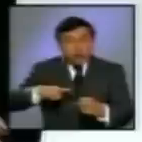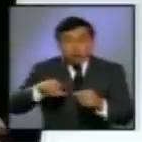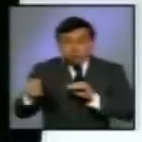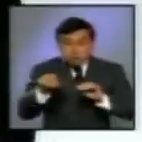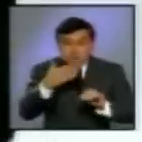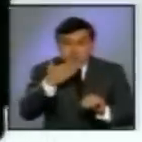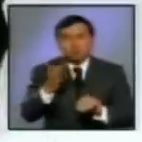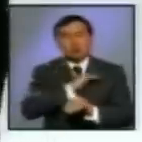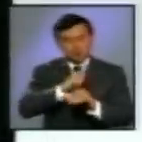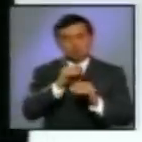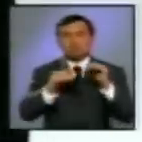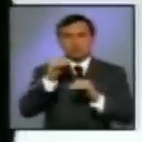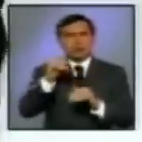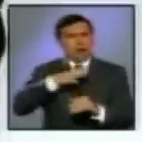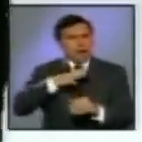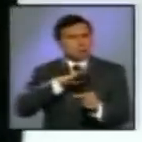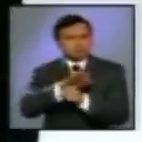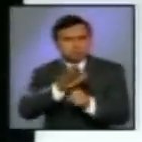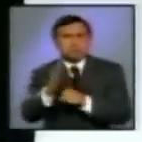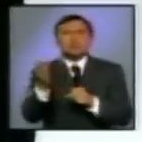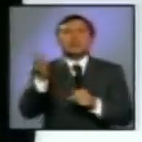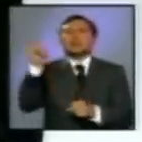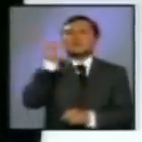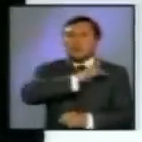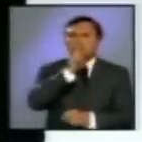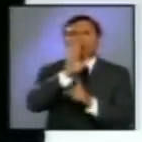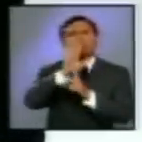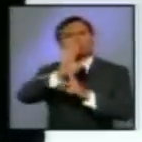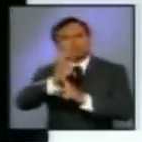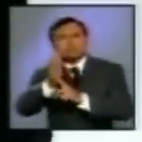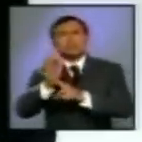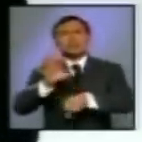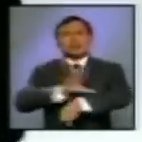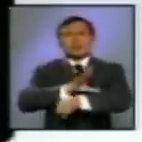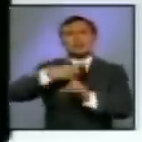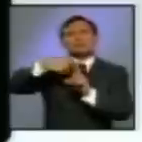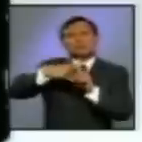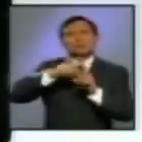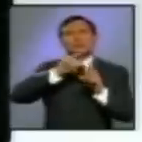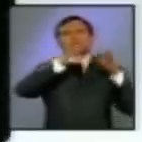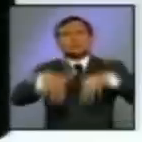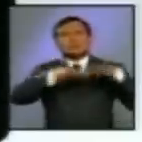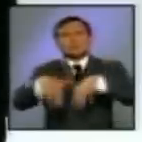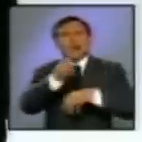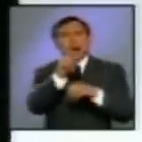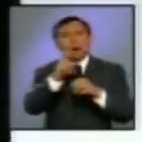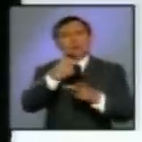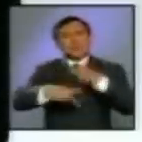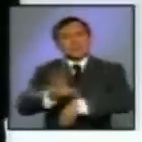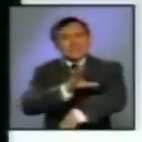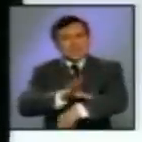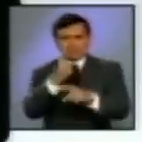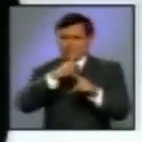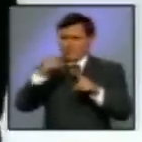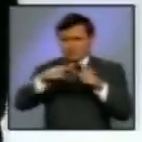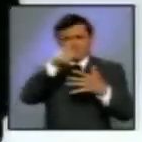condiciones privilegiadas en materia solar, en materia eólica, en materia de geotermia, de mini hidráulica. Lo que necesitamos son 2 cosas. Por